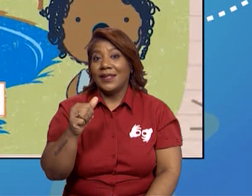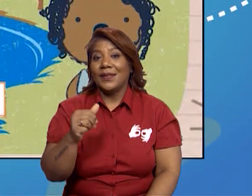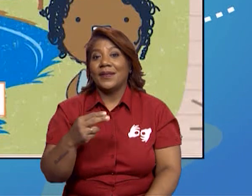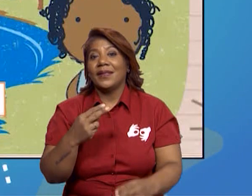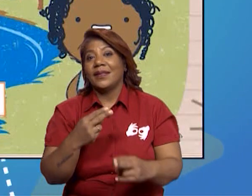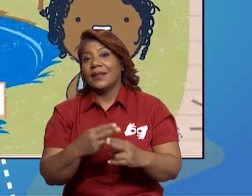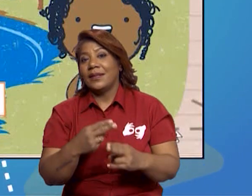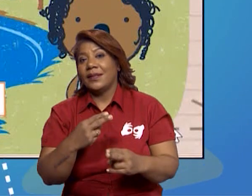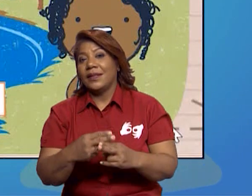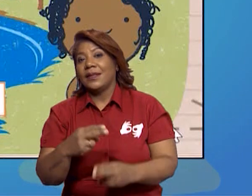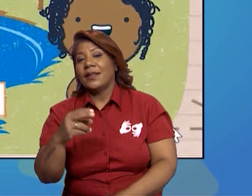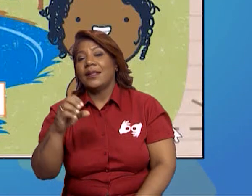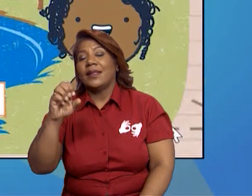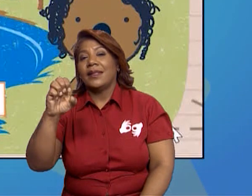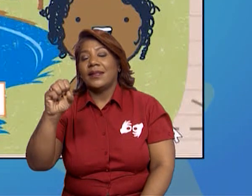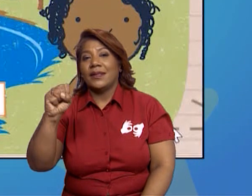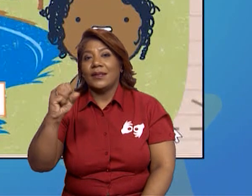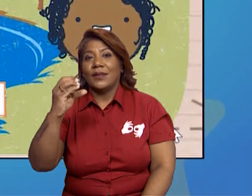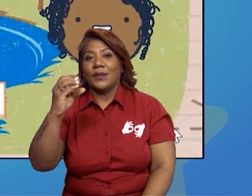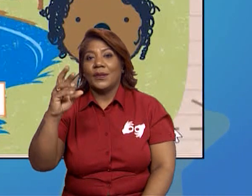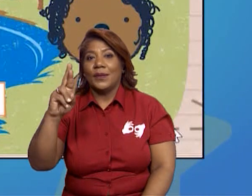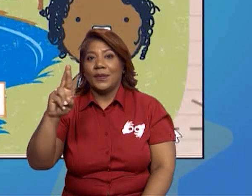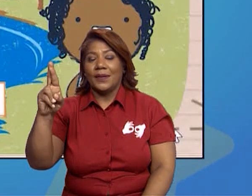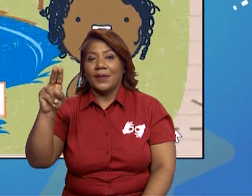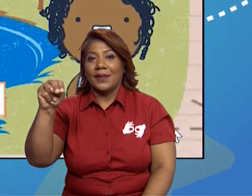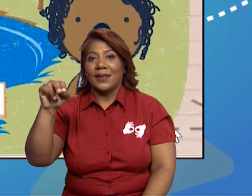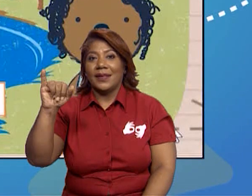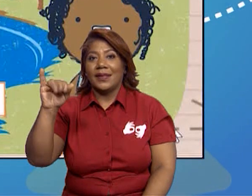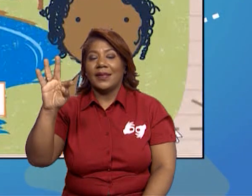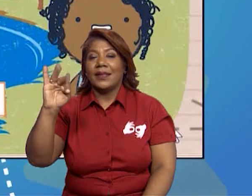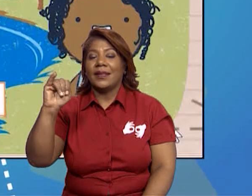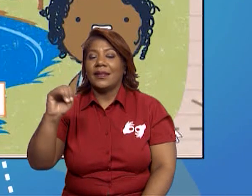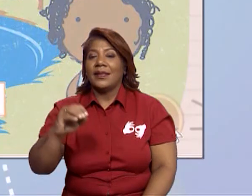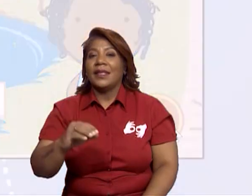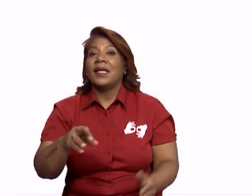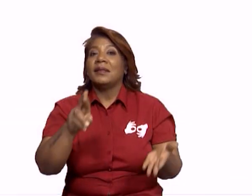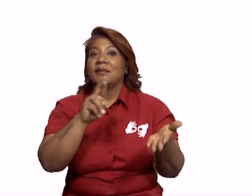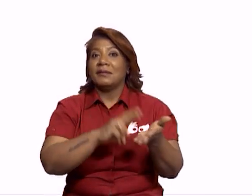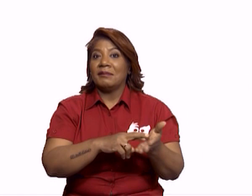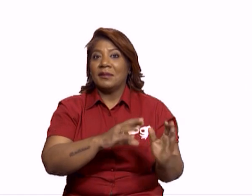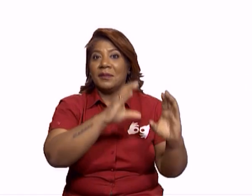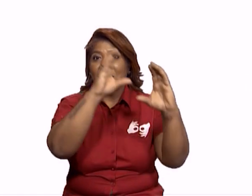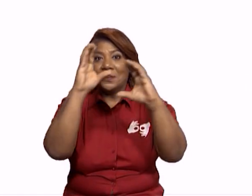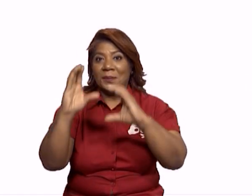A partir de ahí, el agua comienza su aventura y el ciclo se repite.